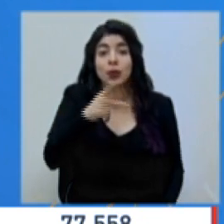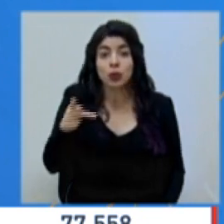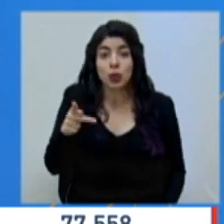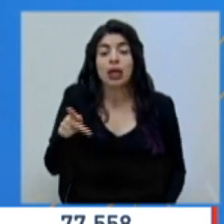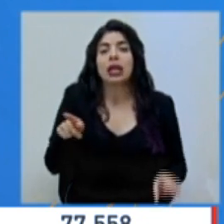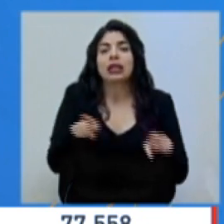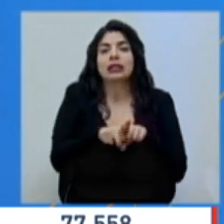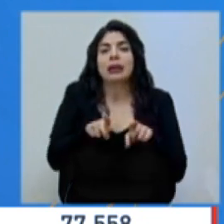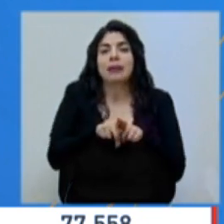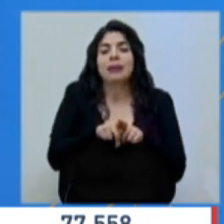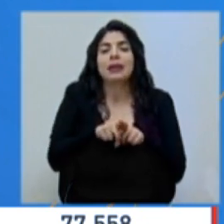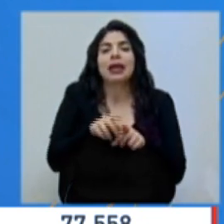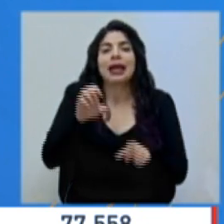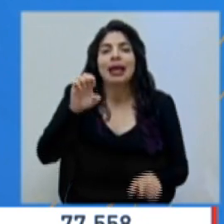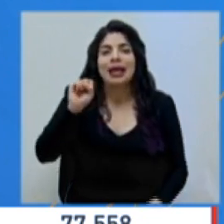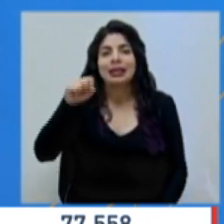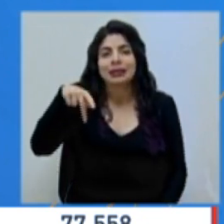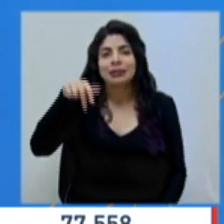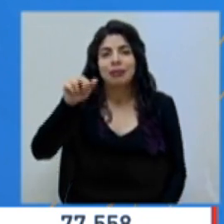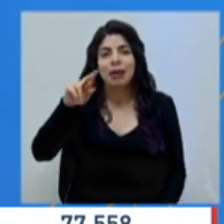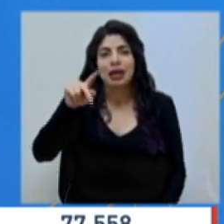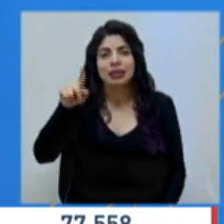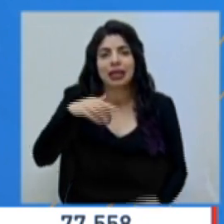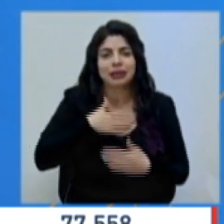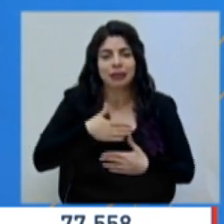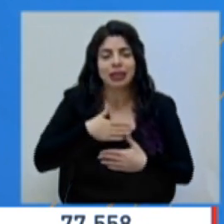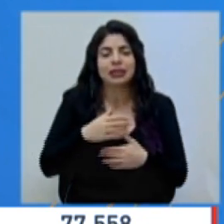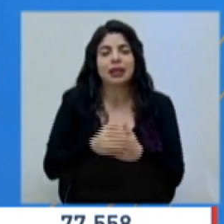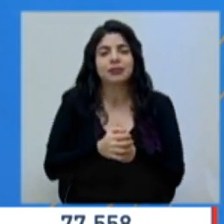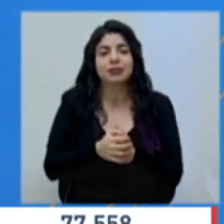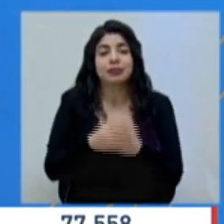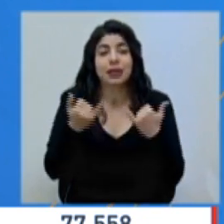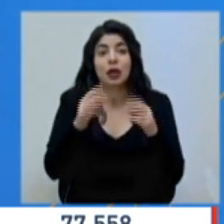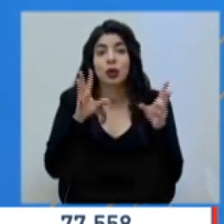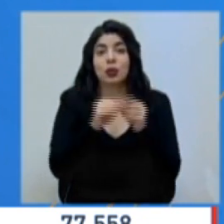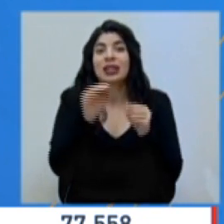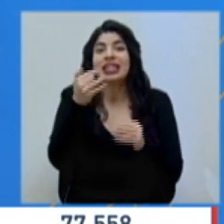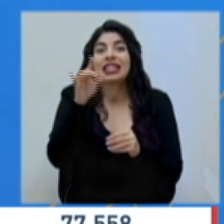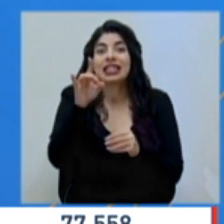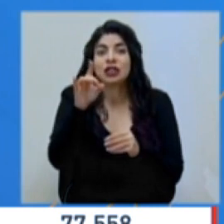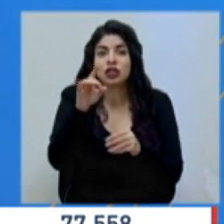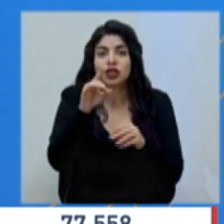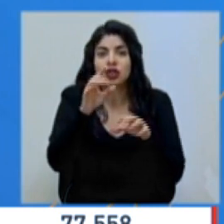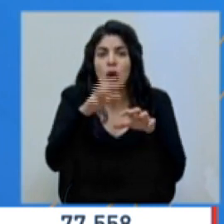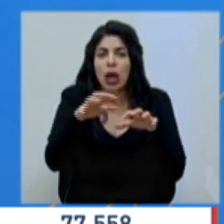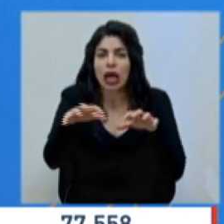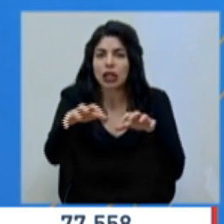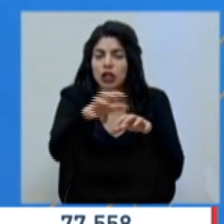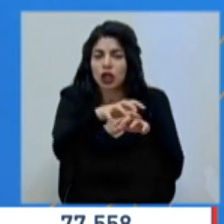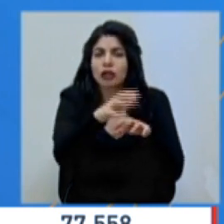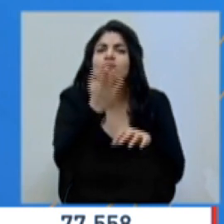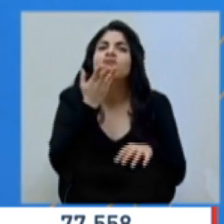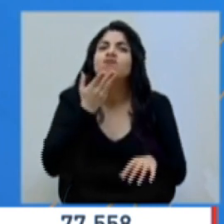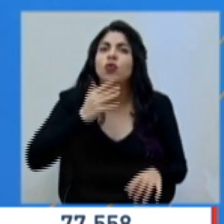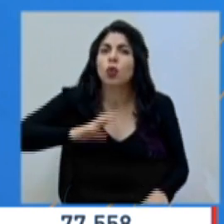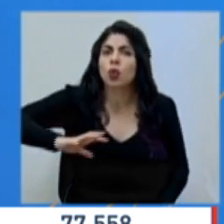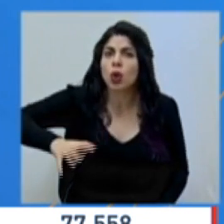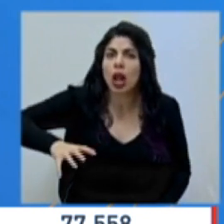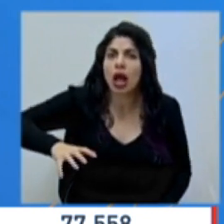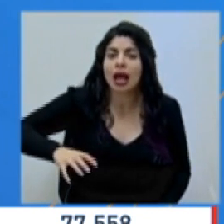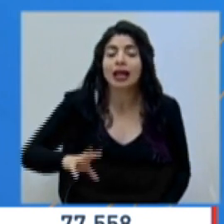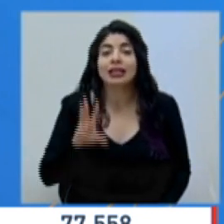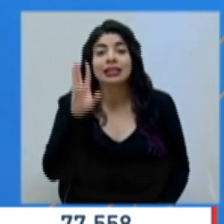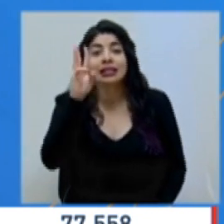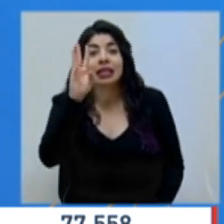de Esparza. Por lo tanto, tenemos 18 cantones que se mantienen en condición de alerta naranja y